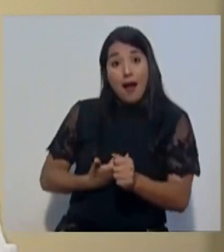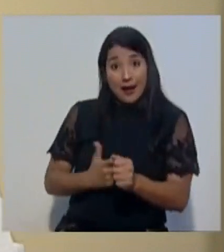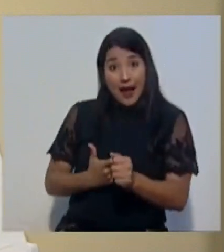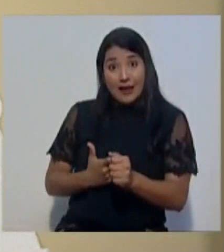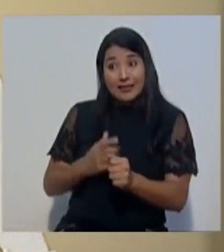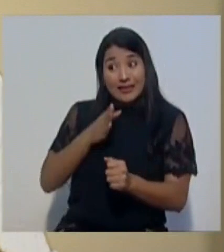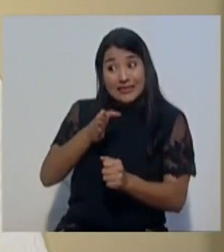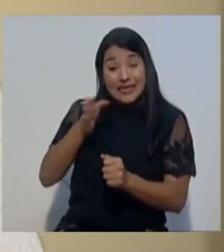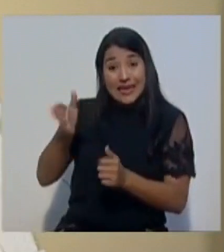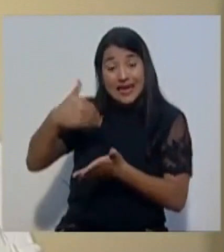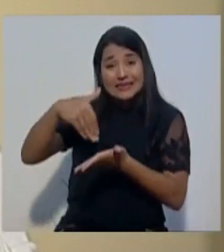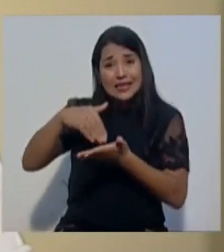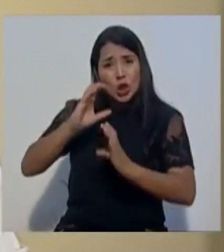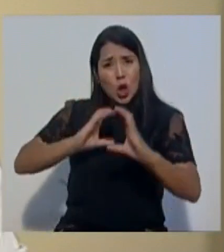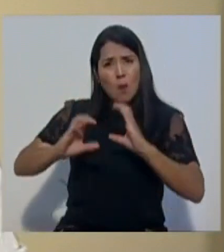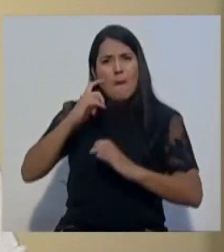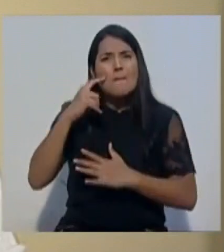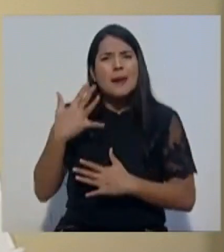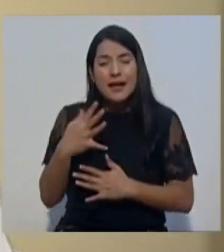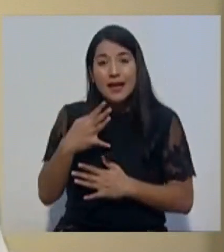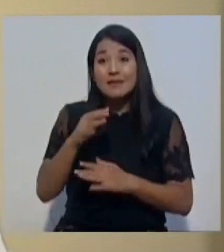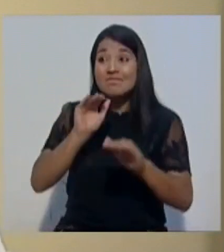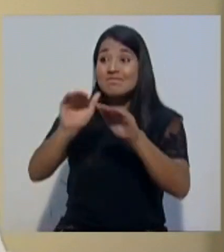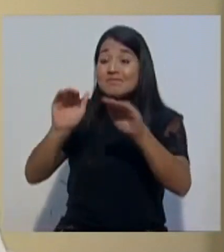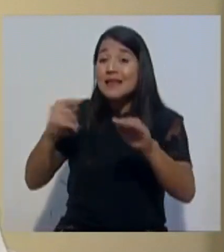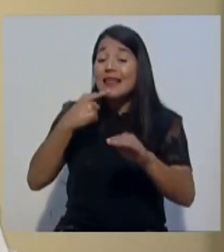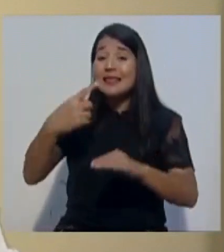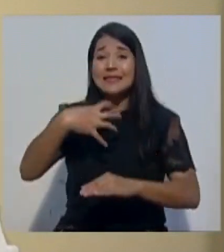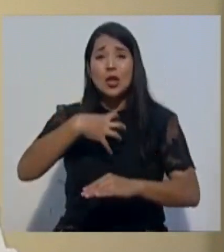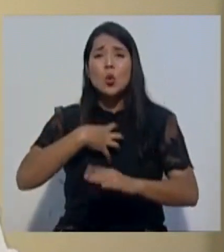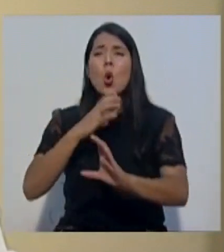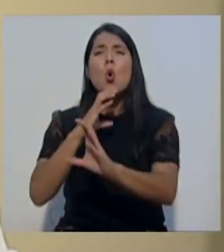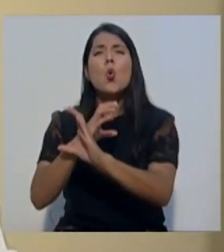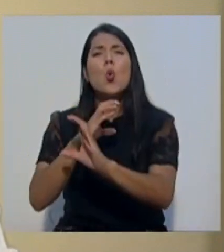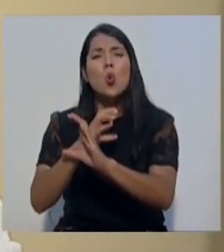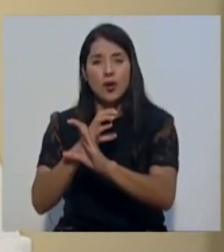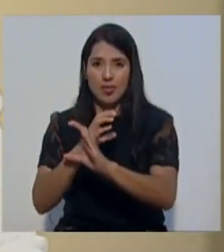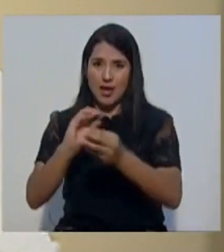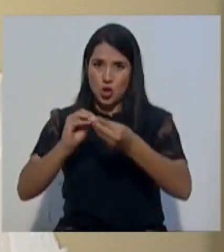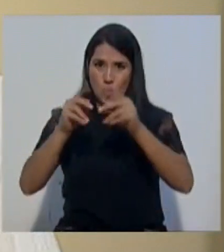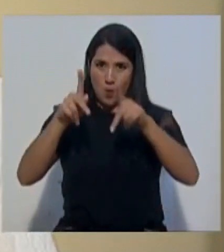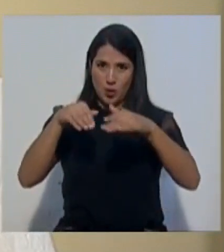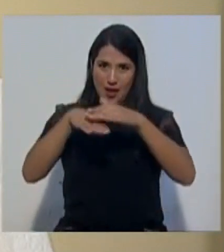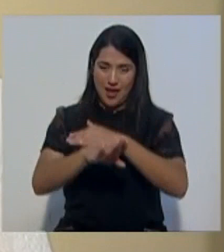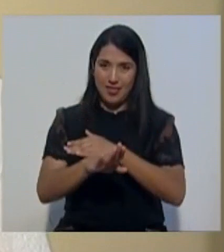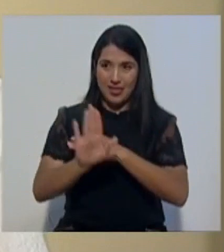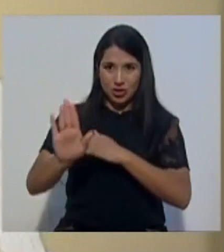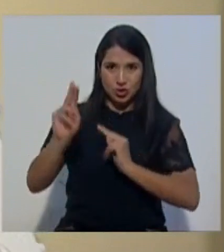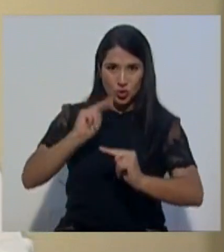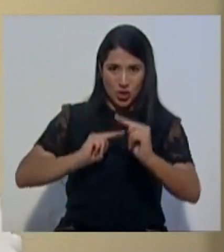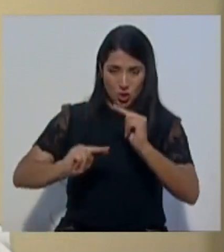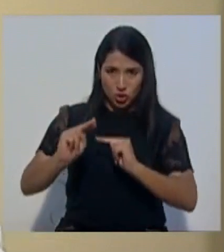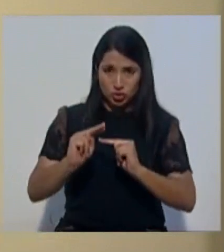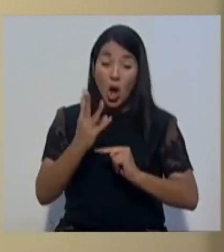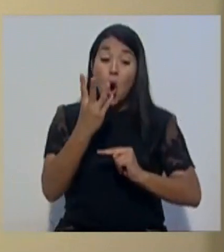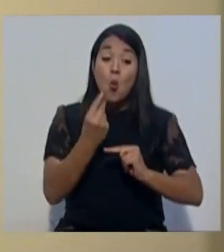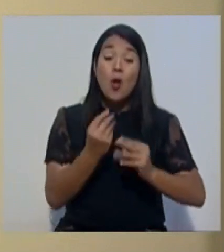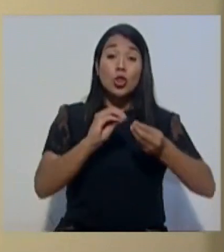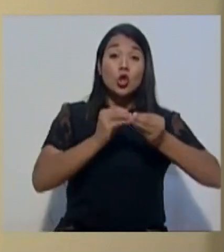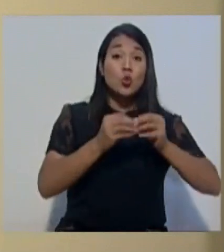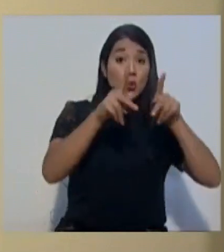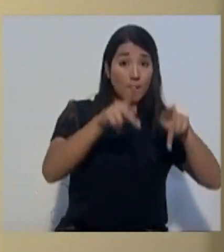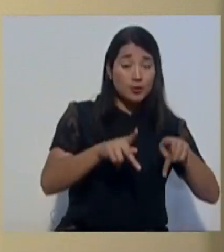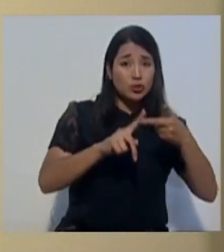para recordarles no tanto a dueños, cuiden sus aforos. Eso es esencial. No solo en cantidad, sino en